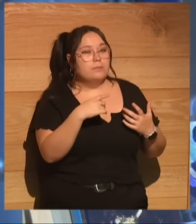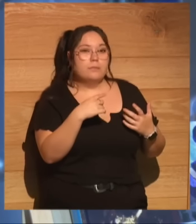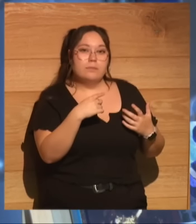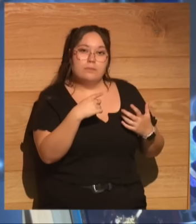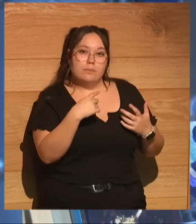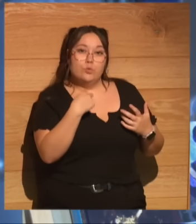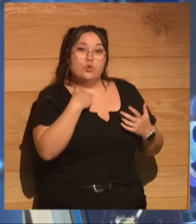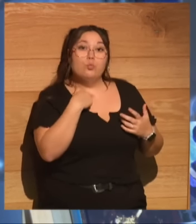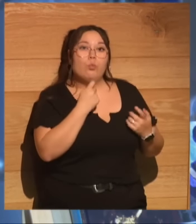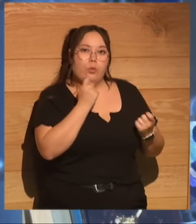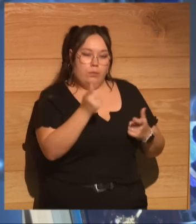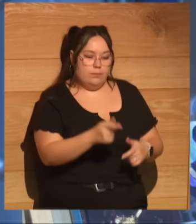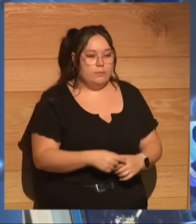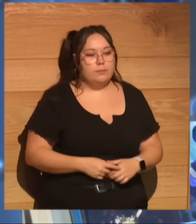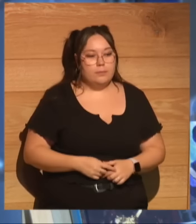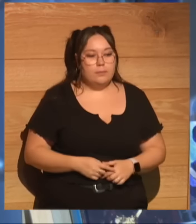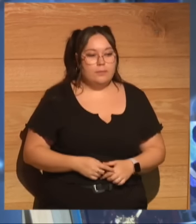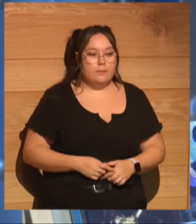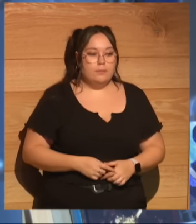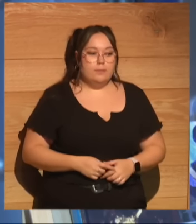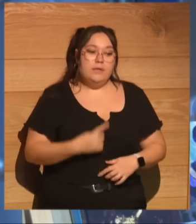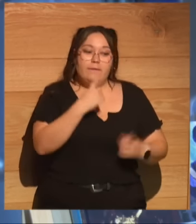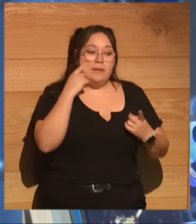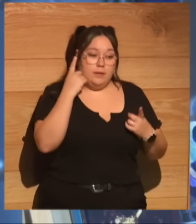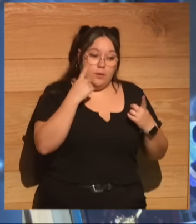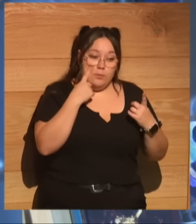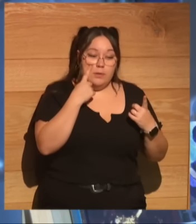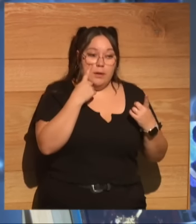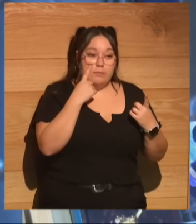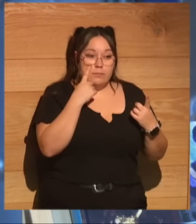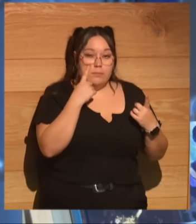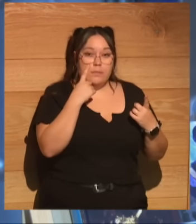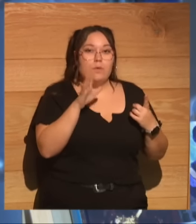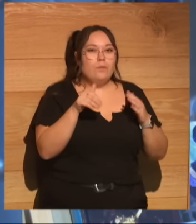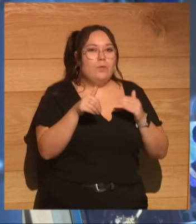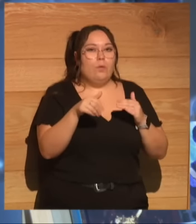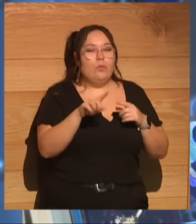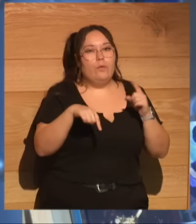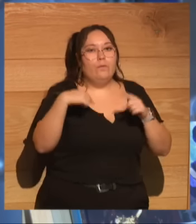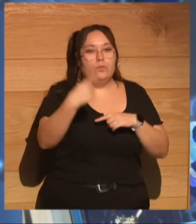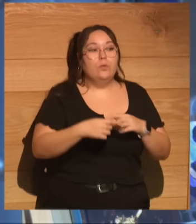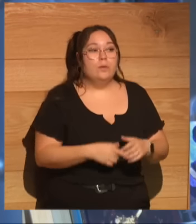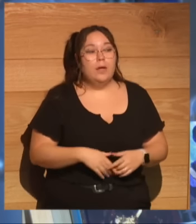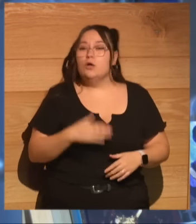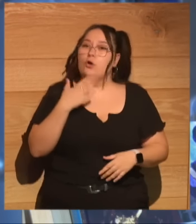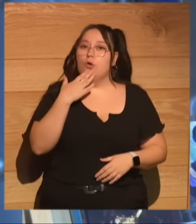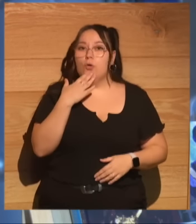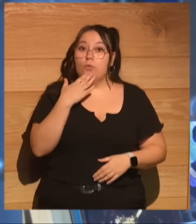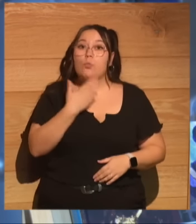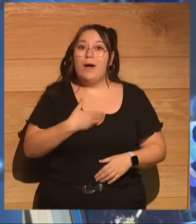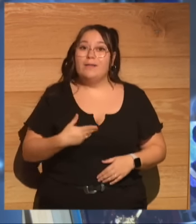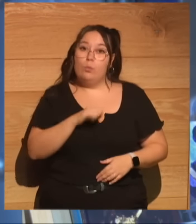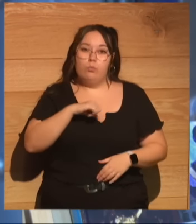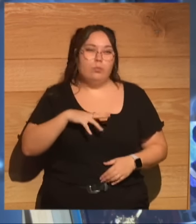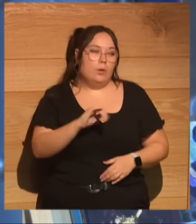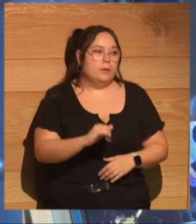Uh-huh. Y también sucede que muchas veces uno se da más cuenta de eso después, con el paso del tiempo. Tiene adjetivo propio, podríamos decir, ¿no?